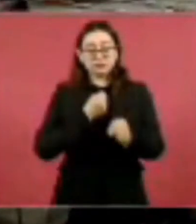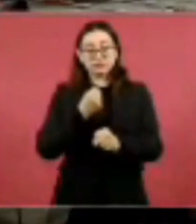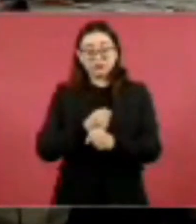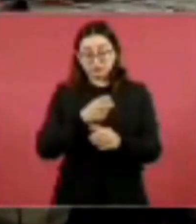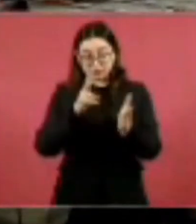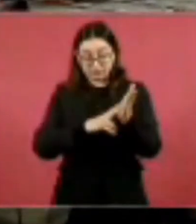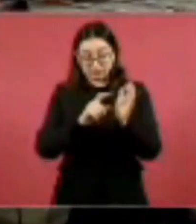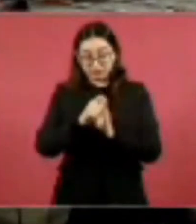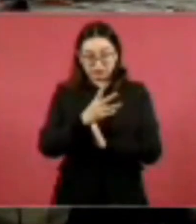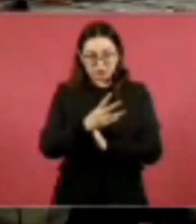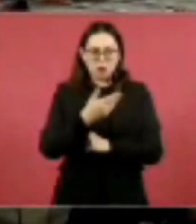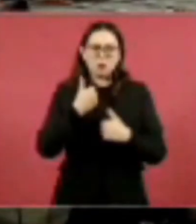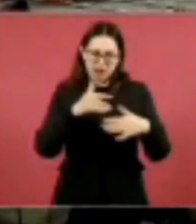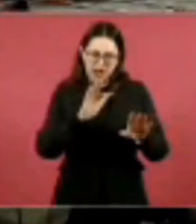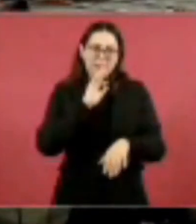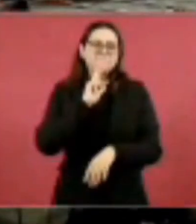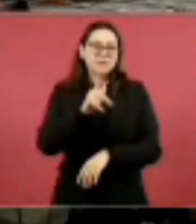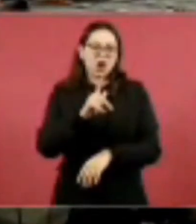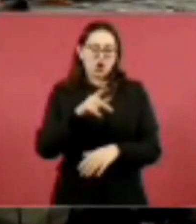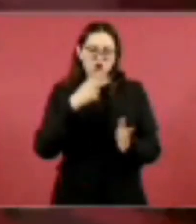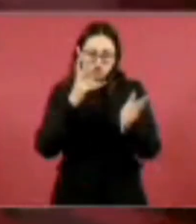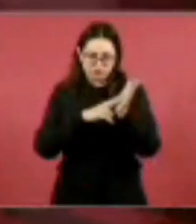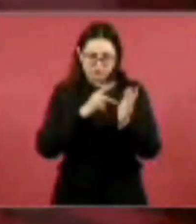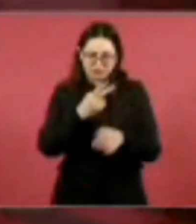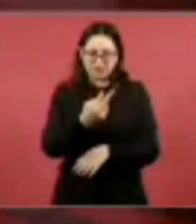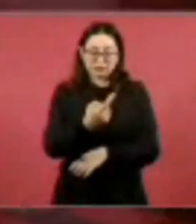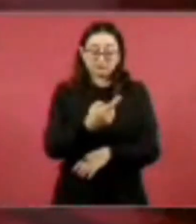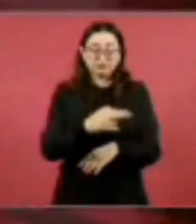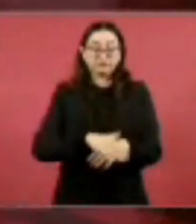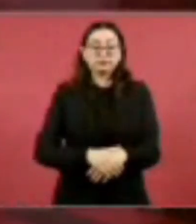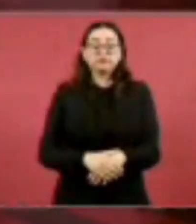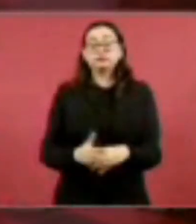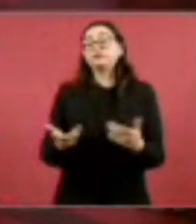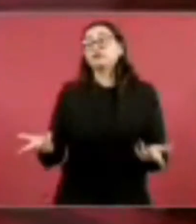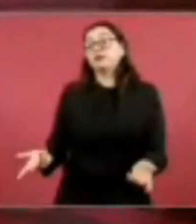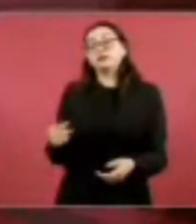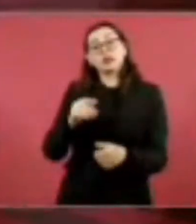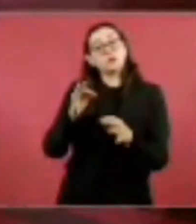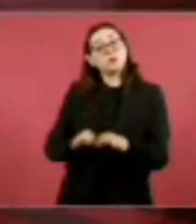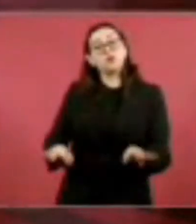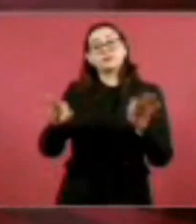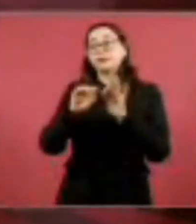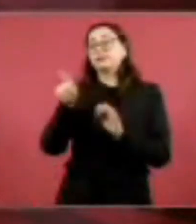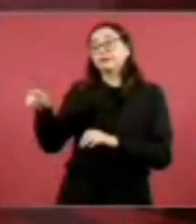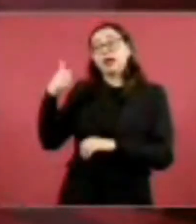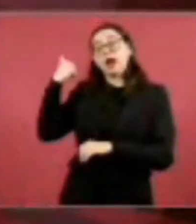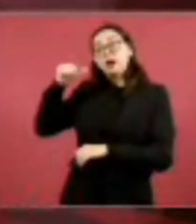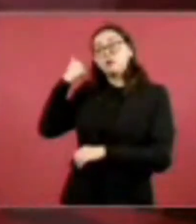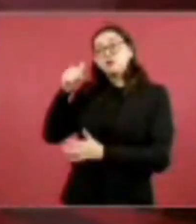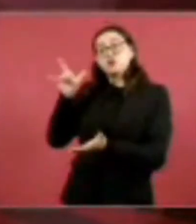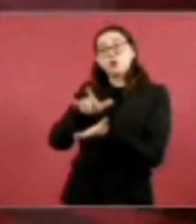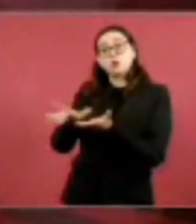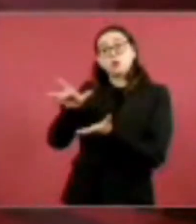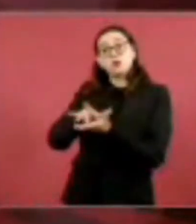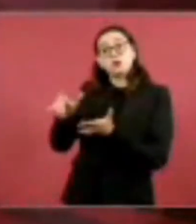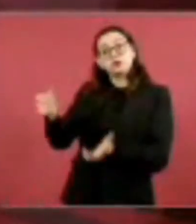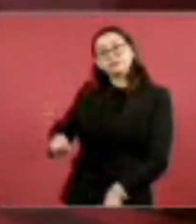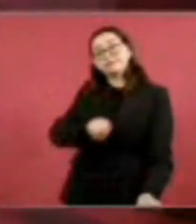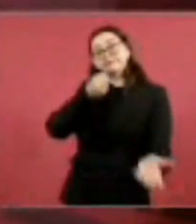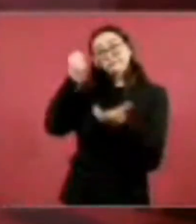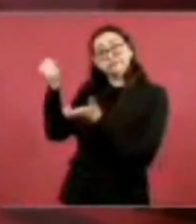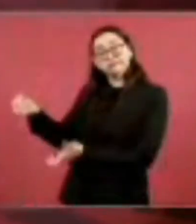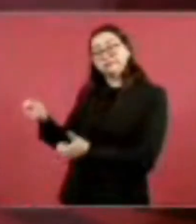2025, con el fin de ayudar a los damnificados por el huracán Otis, mandando nuestra